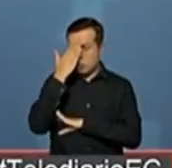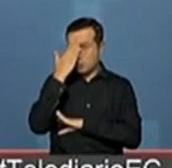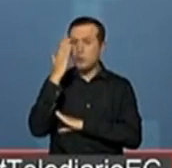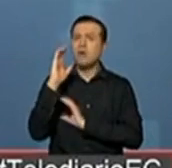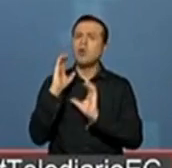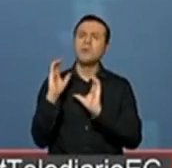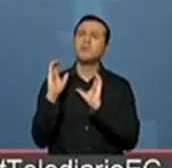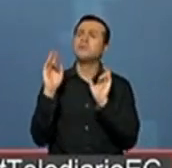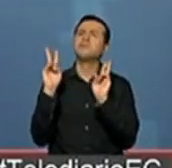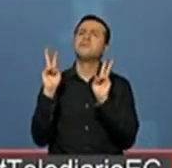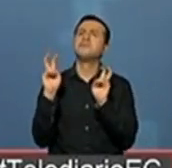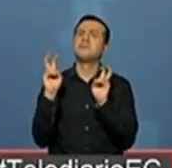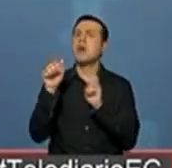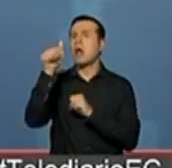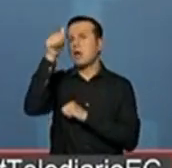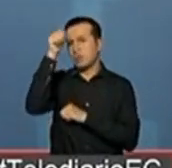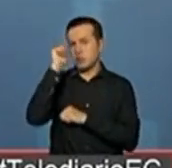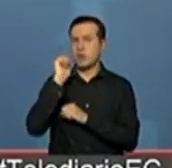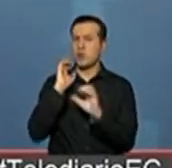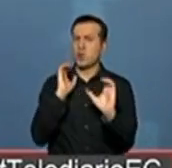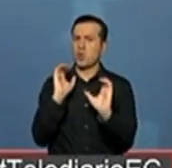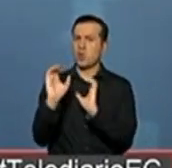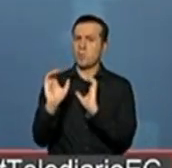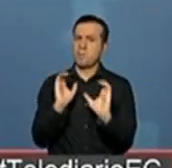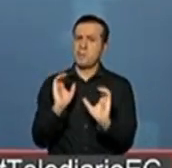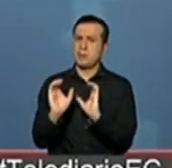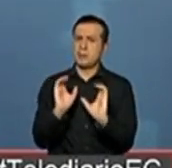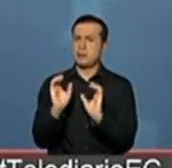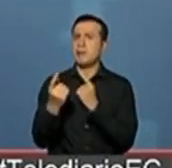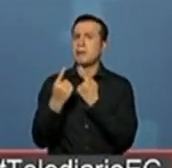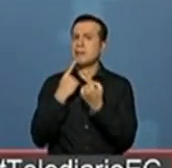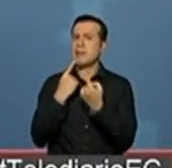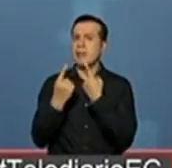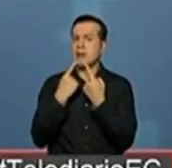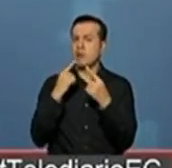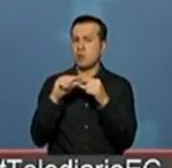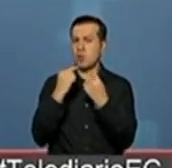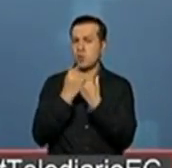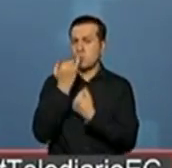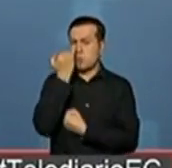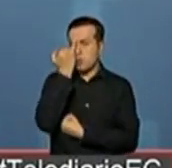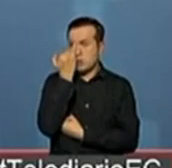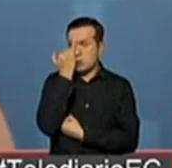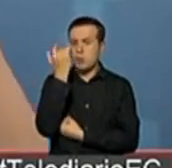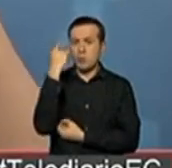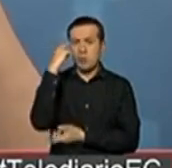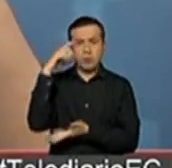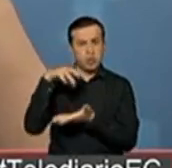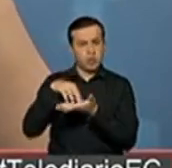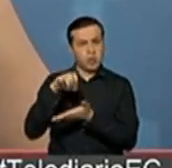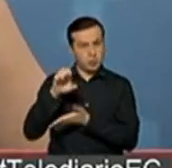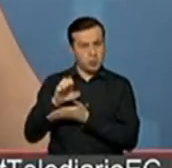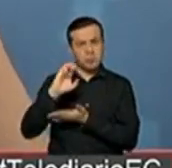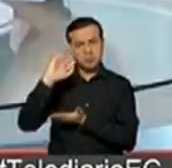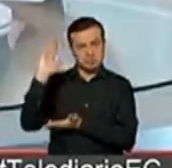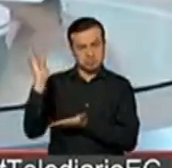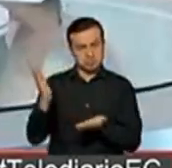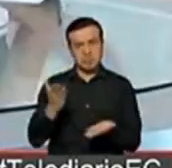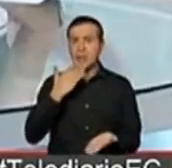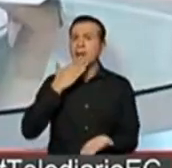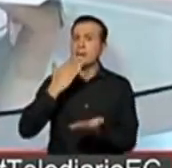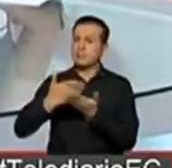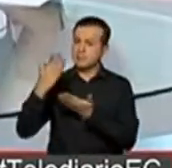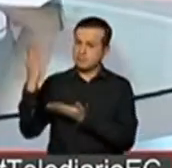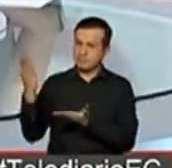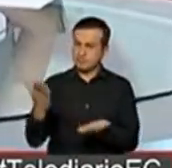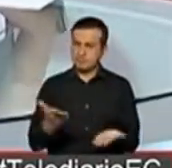los puntos que fueron tocados el día de ayer durante este diálogo con el sector indígena y el gobierno nacional. Bienvenido, muchísimas gracias por estar hoy con